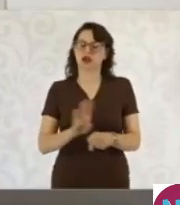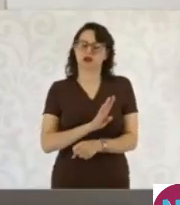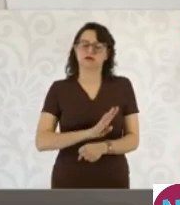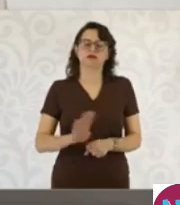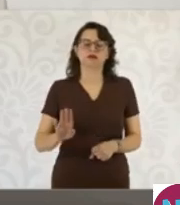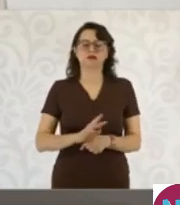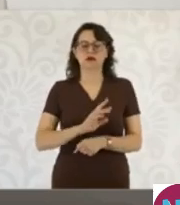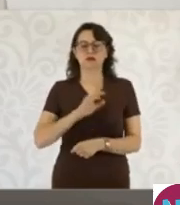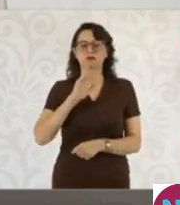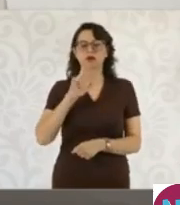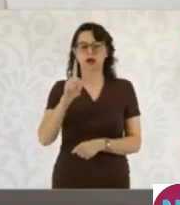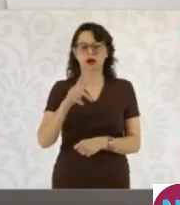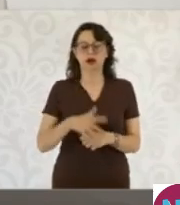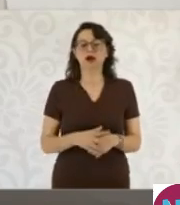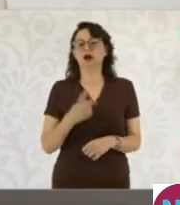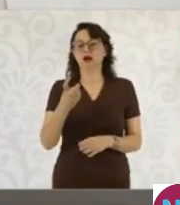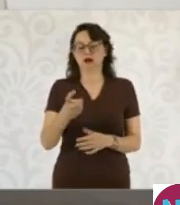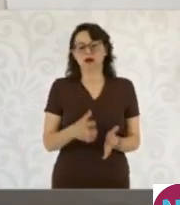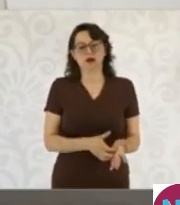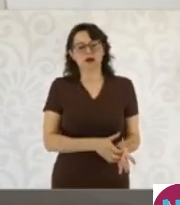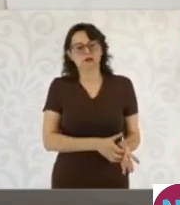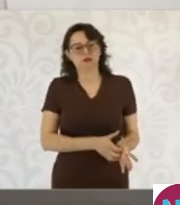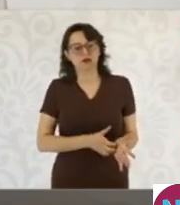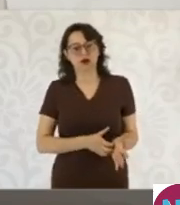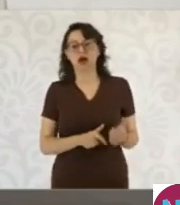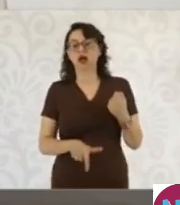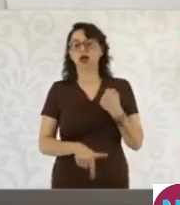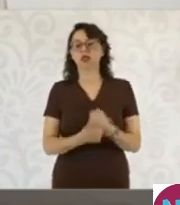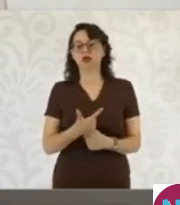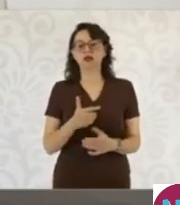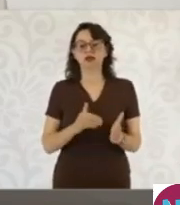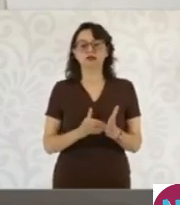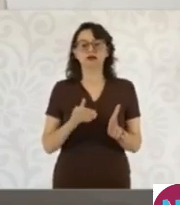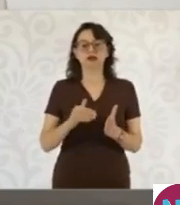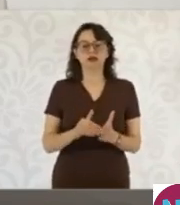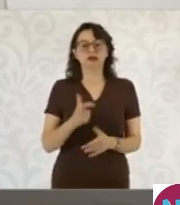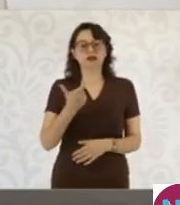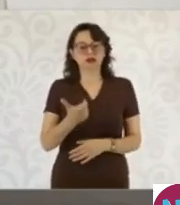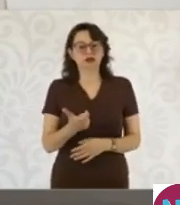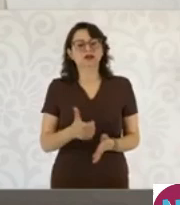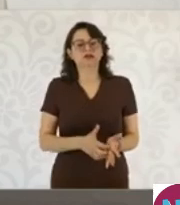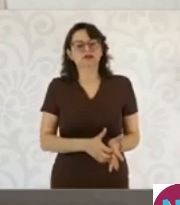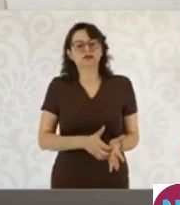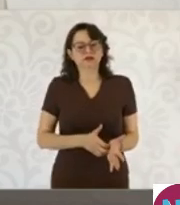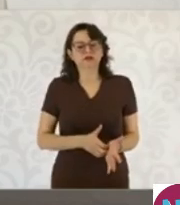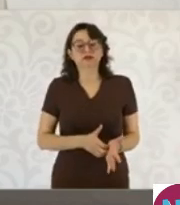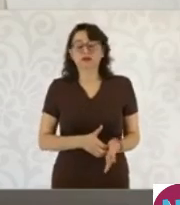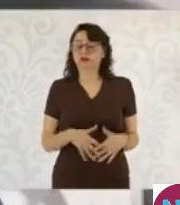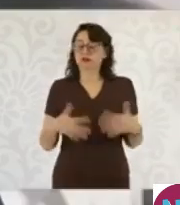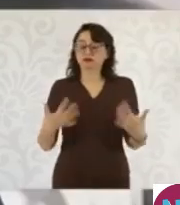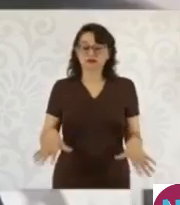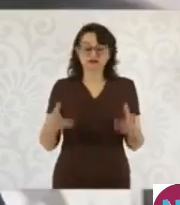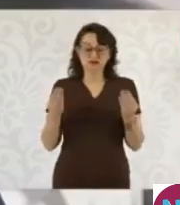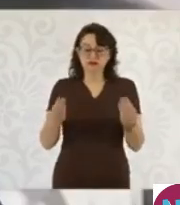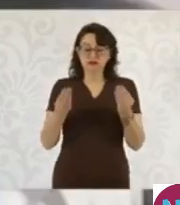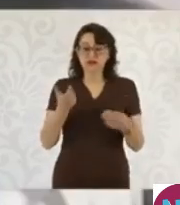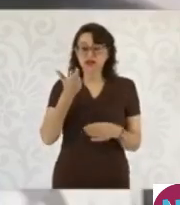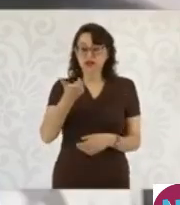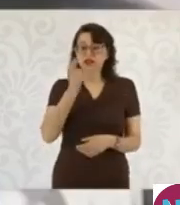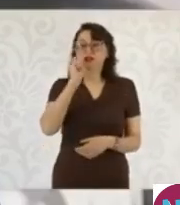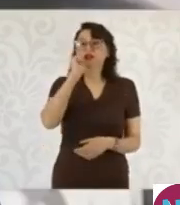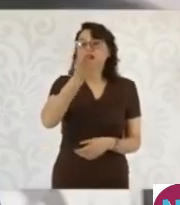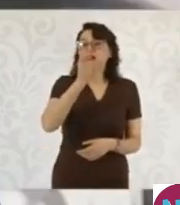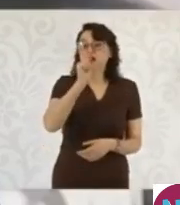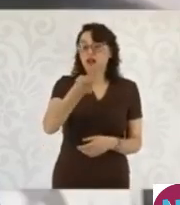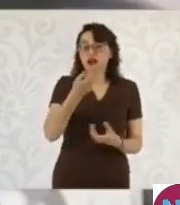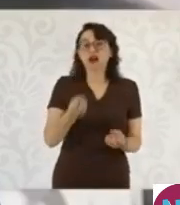sector público. Estos ahorros de 12,000 millones de pesos, porque a veces suenan números muy altos, que sí lo son, queremos dimensionar qué significan,